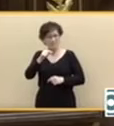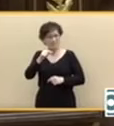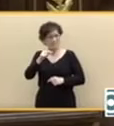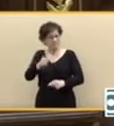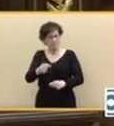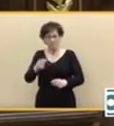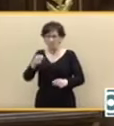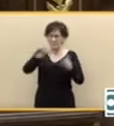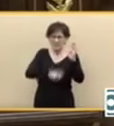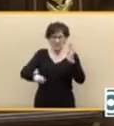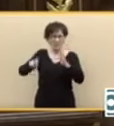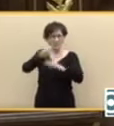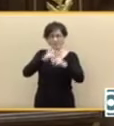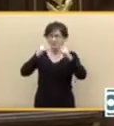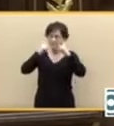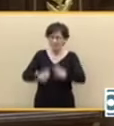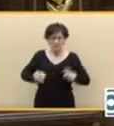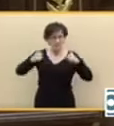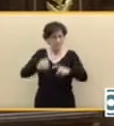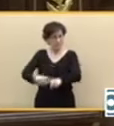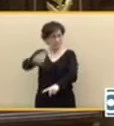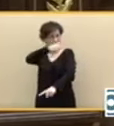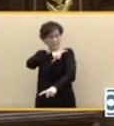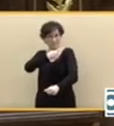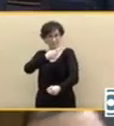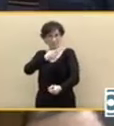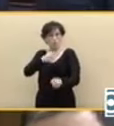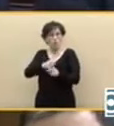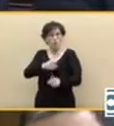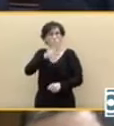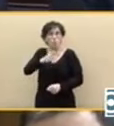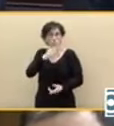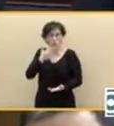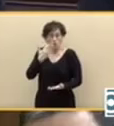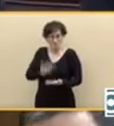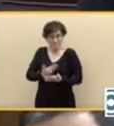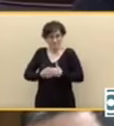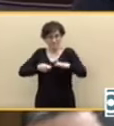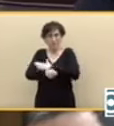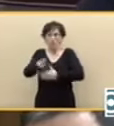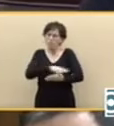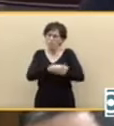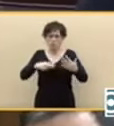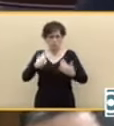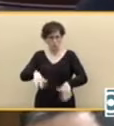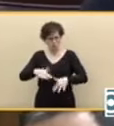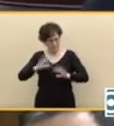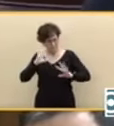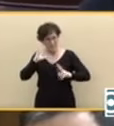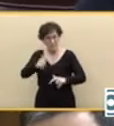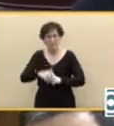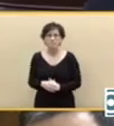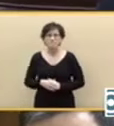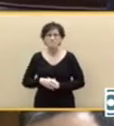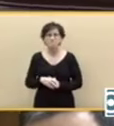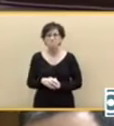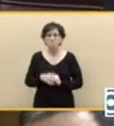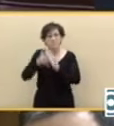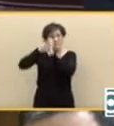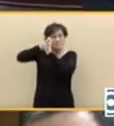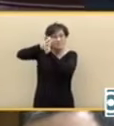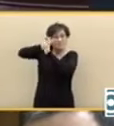motivos que pretenden justificar esta moción de censura. Ha diseñado un cuadro siniestro que